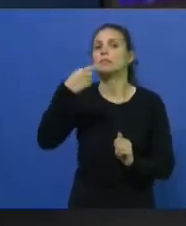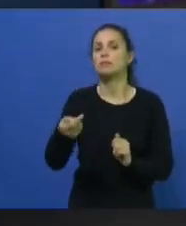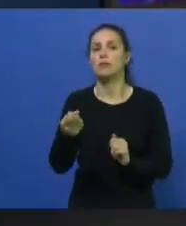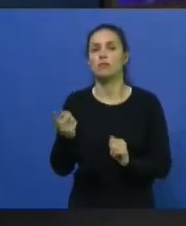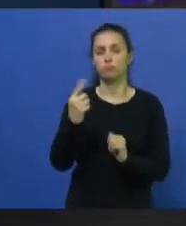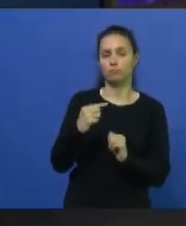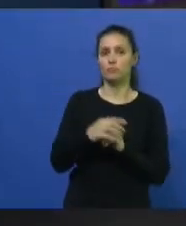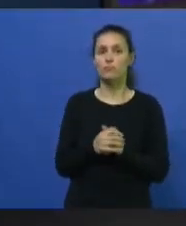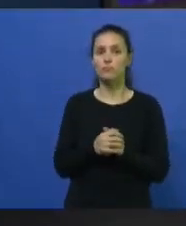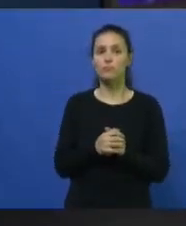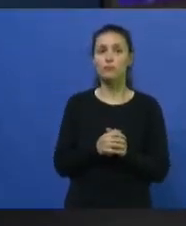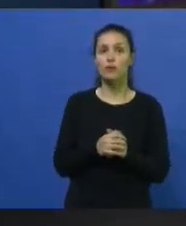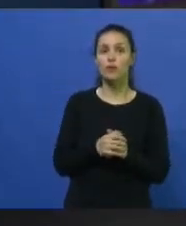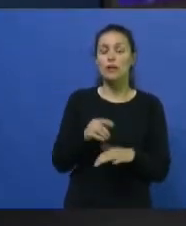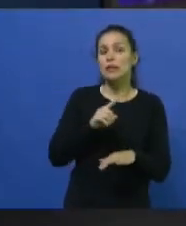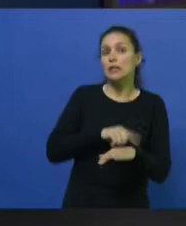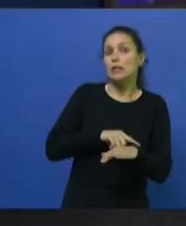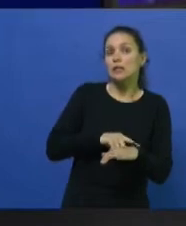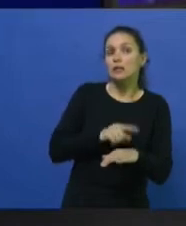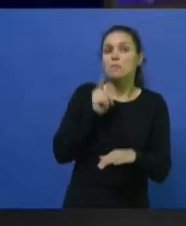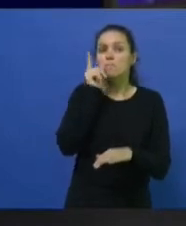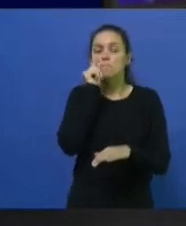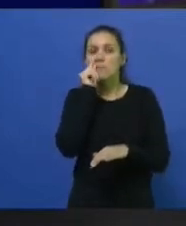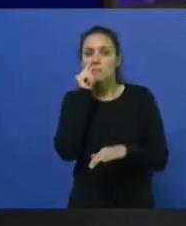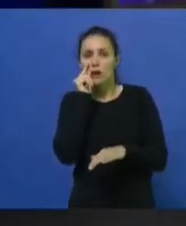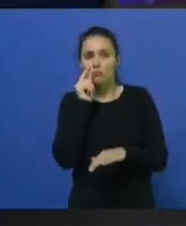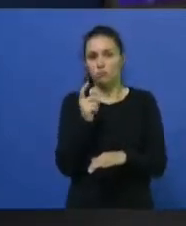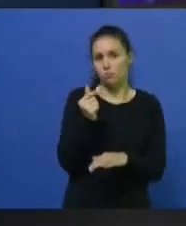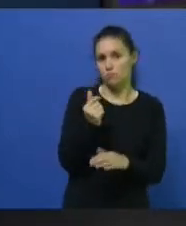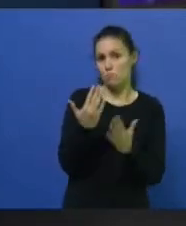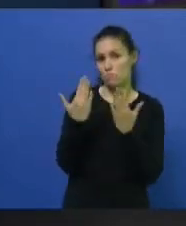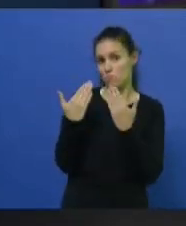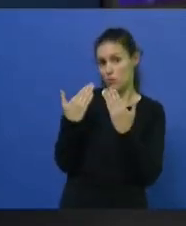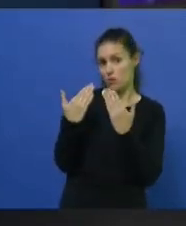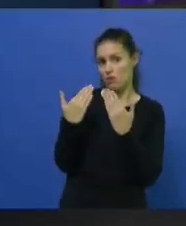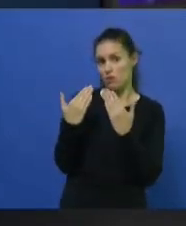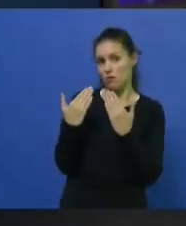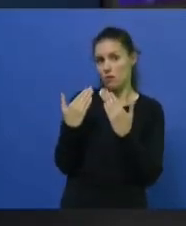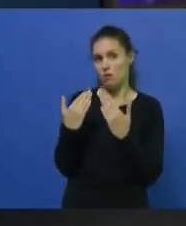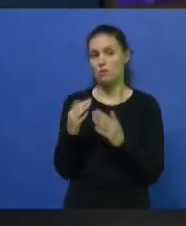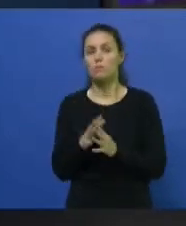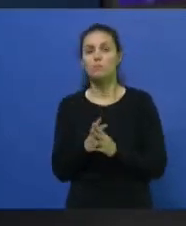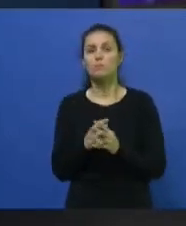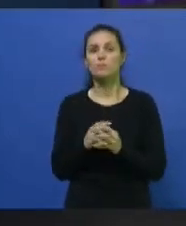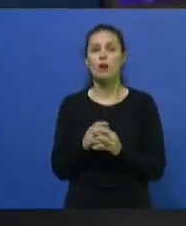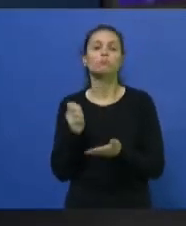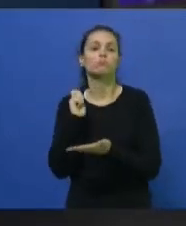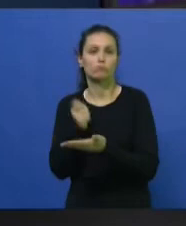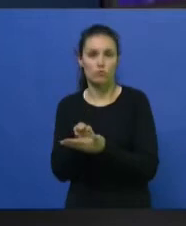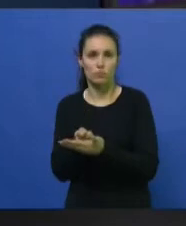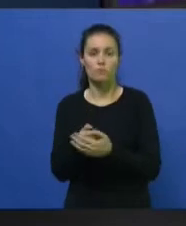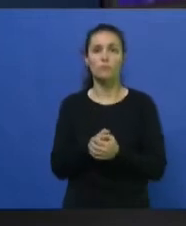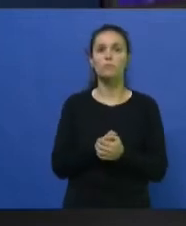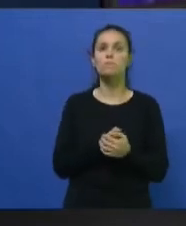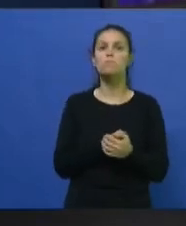los papás en algunos casos en que económicamente puede salir a comprar la vacuna porque lo privado está este va a ser construida te lo vamos a contar